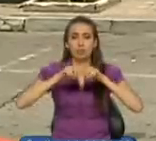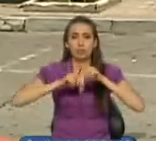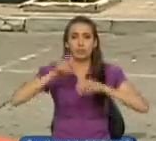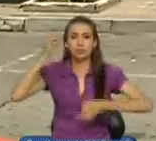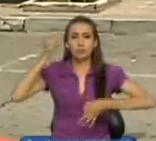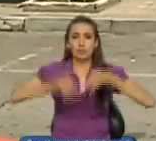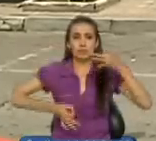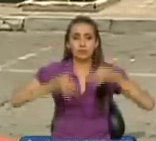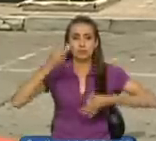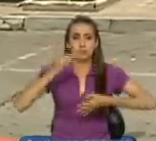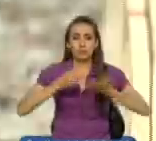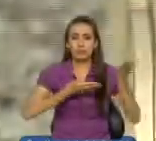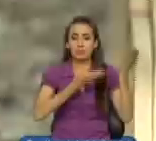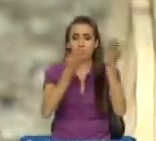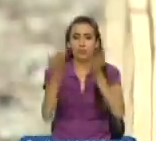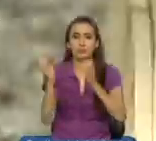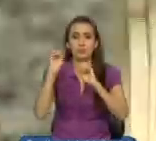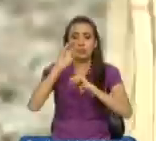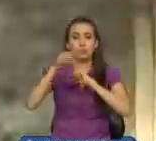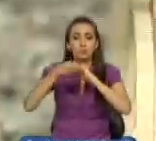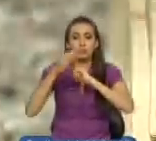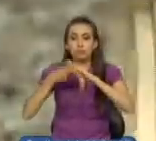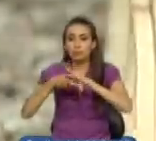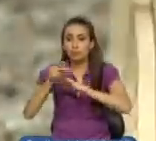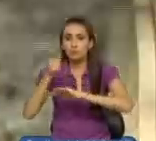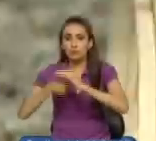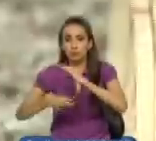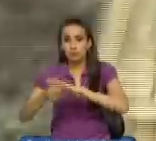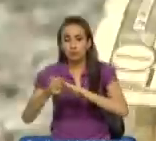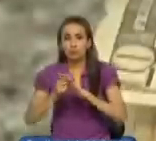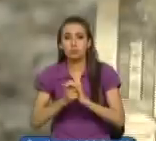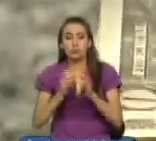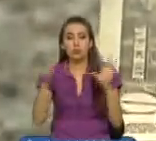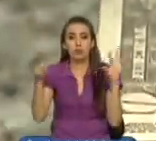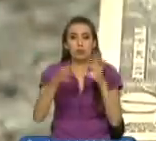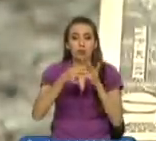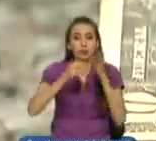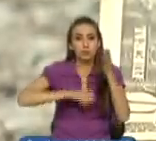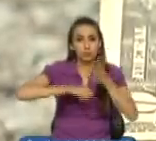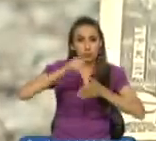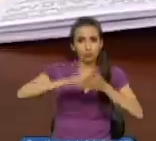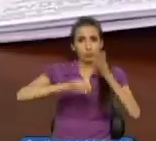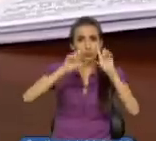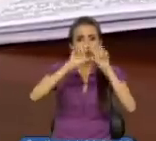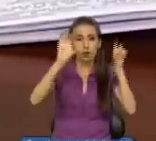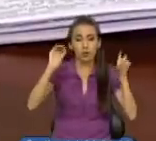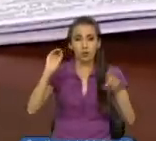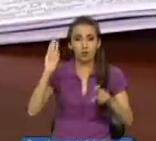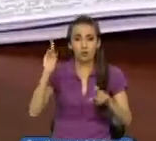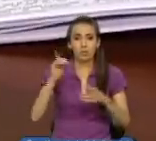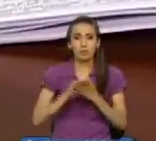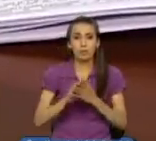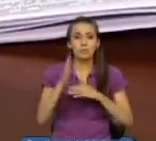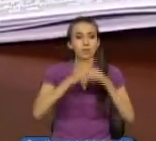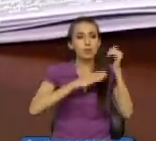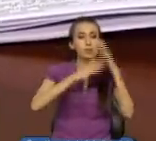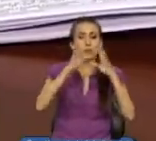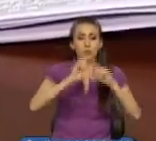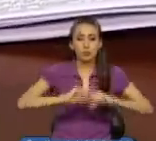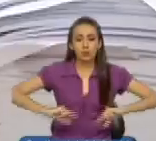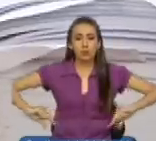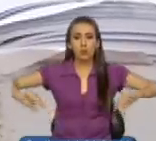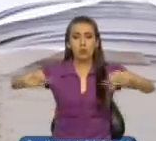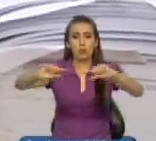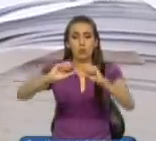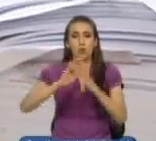habría beneficiado de supuestas coimas que estarían relacionadas con un contrato adjudicado a odeb para construir el poliducto pascuales